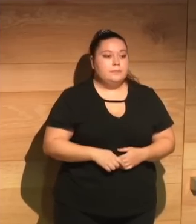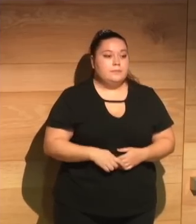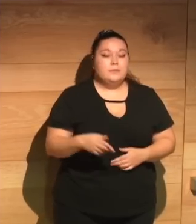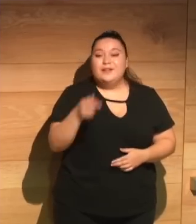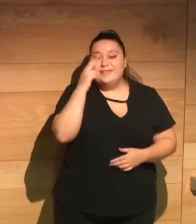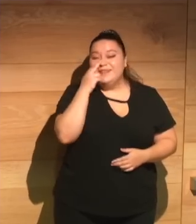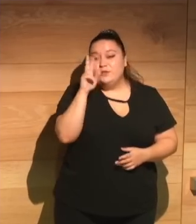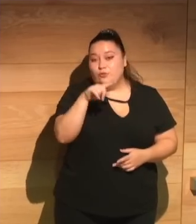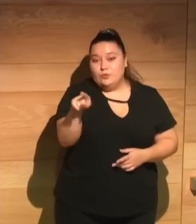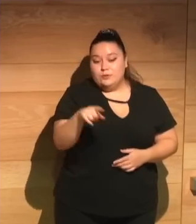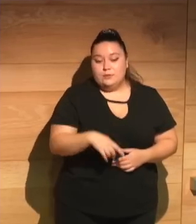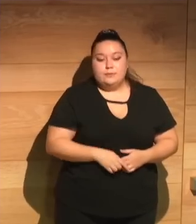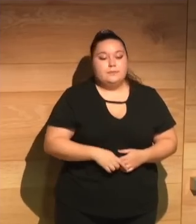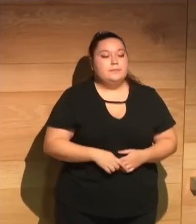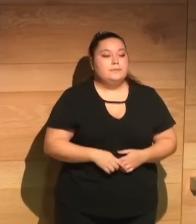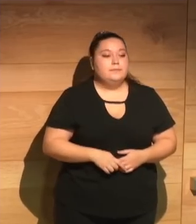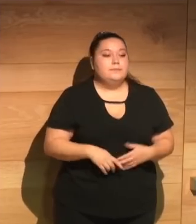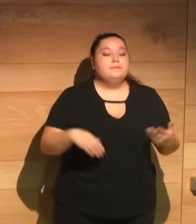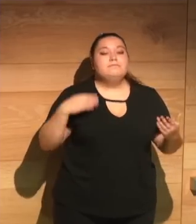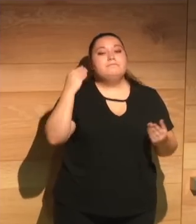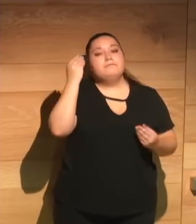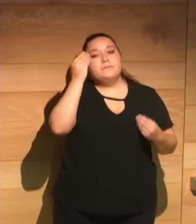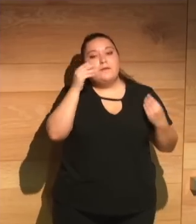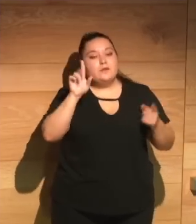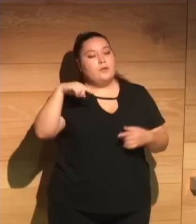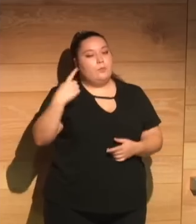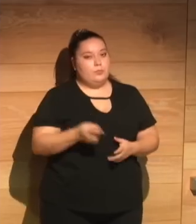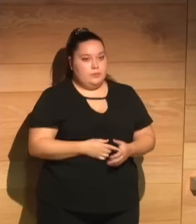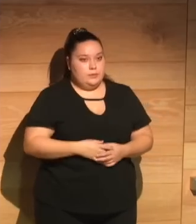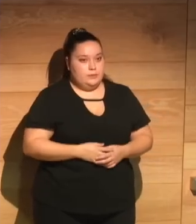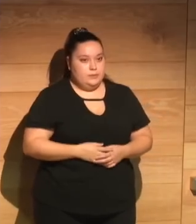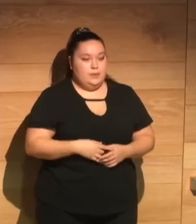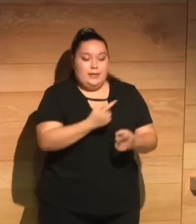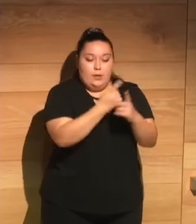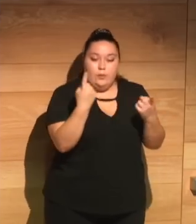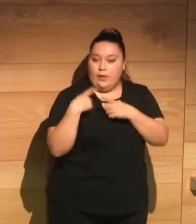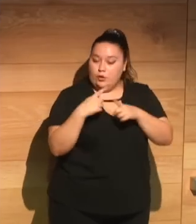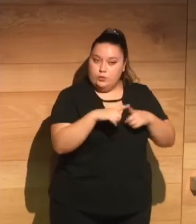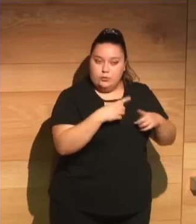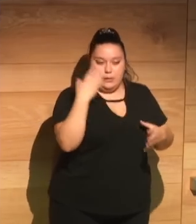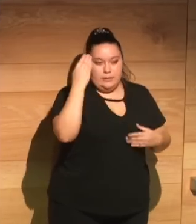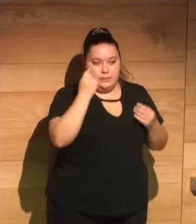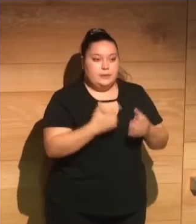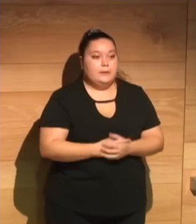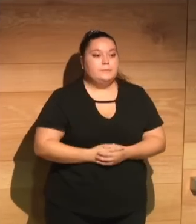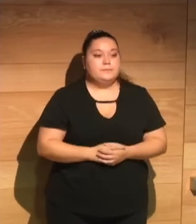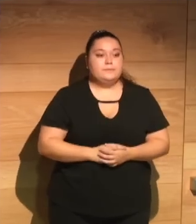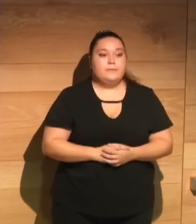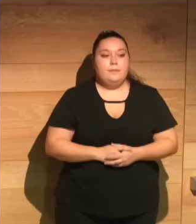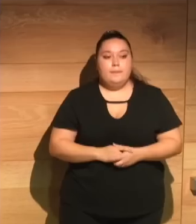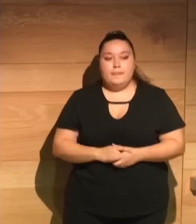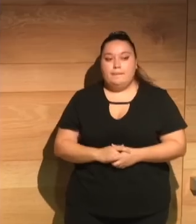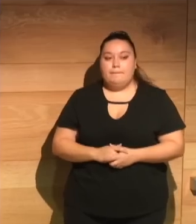Lo interesante es la reflexión que logremos hacer, mejor o peor, en torno a cada una de estas cosas. Pero a lo que iba es que las